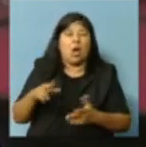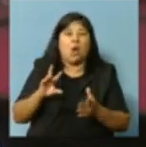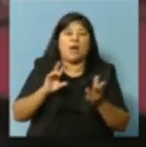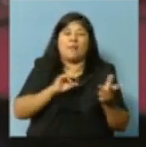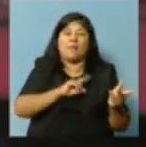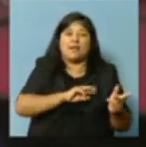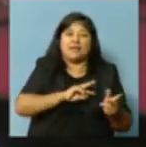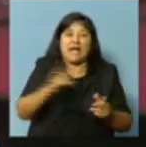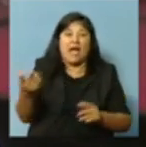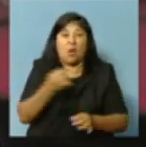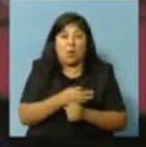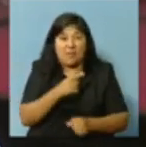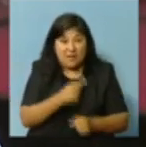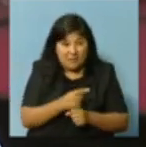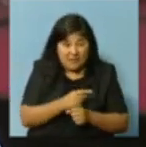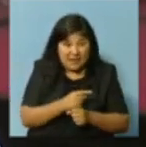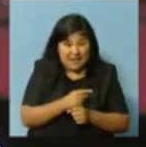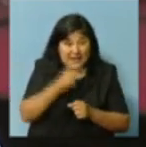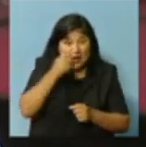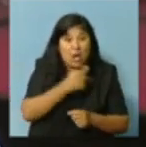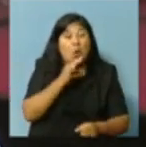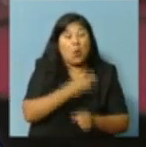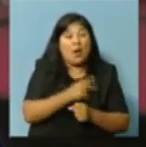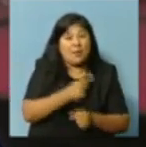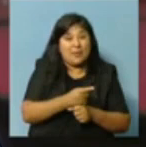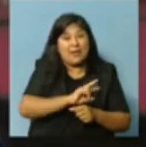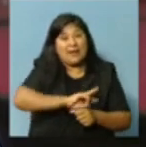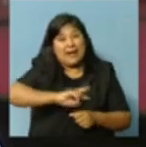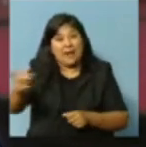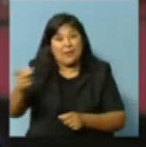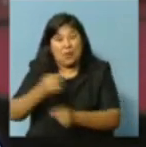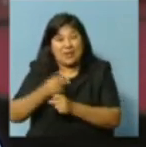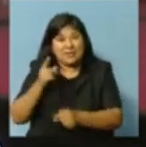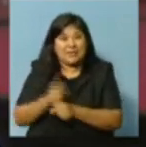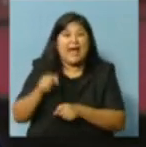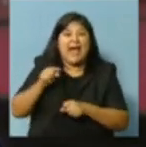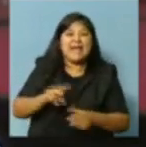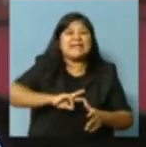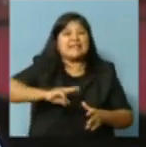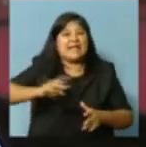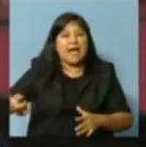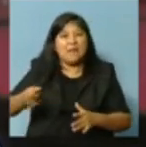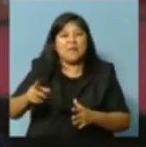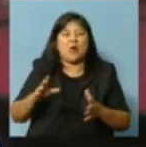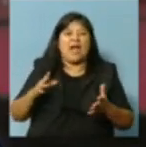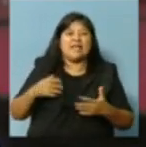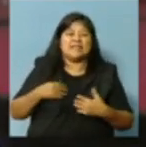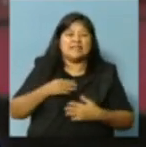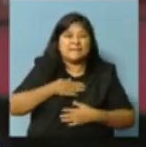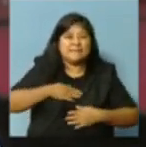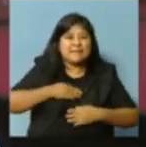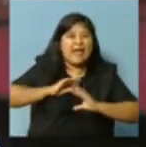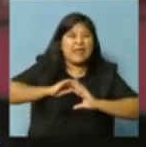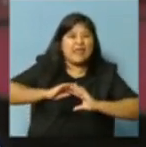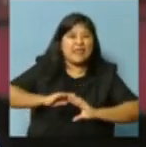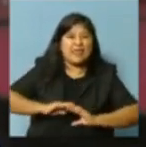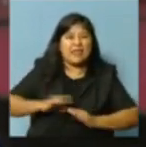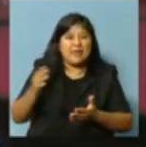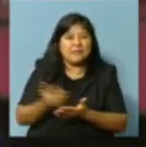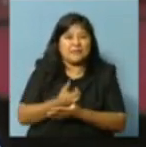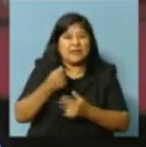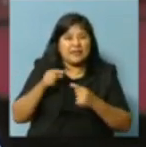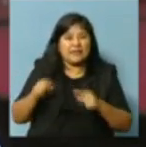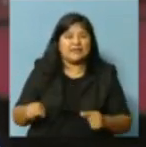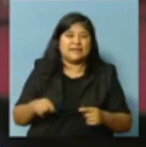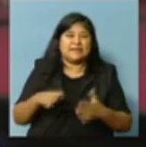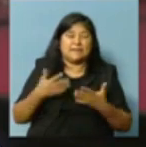cambio entre la escuela primaria y la escuela media por eso este año estamos lanzando en todo el país lo que llaman la secundaria 2030 que es una secundaria